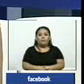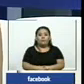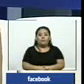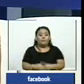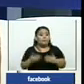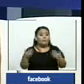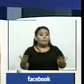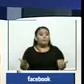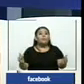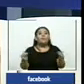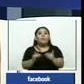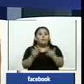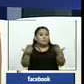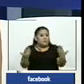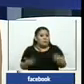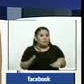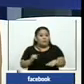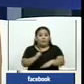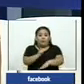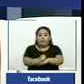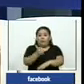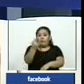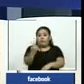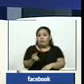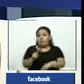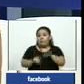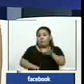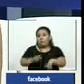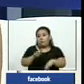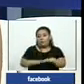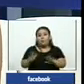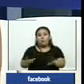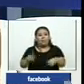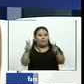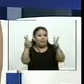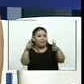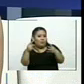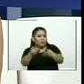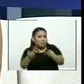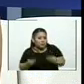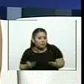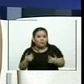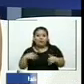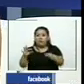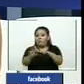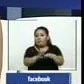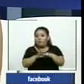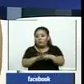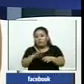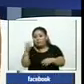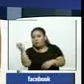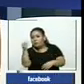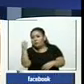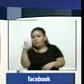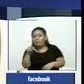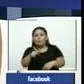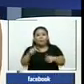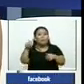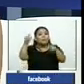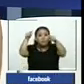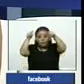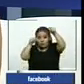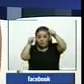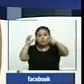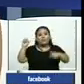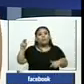Y tal como estaba estipulado, el secretario general adjunto para asuntos humanitarios y coordinador del socorro de emergencia de la ONU,